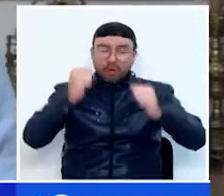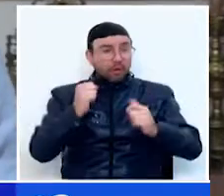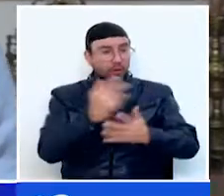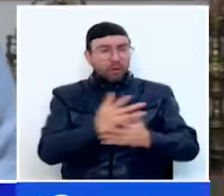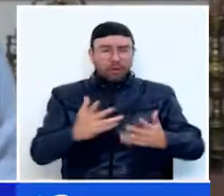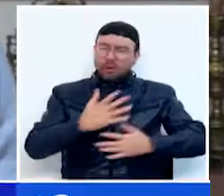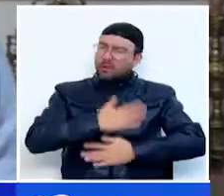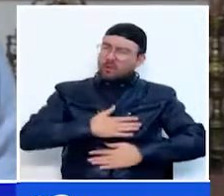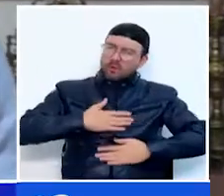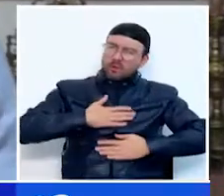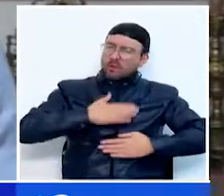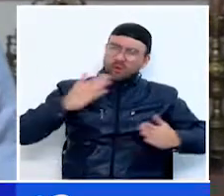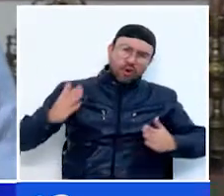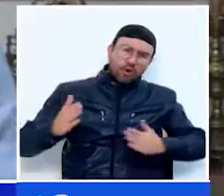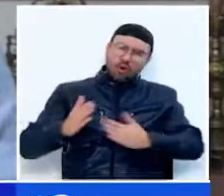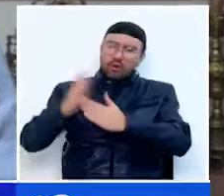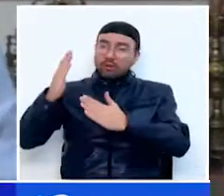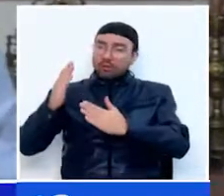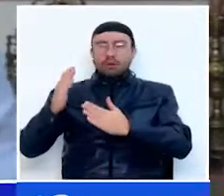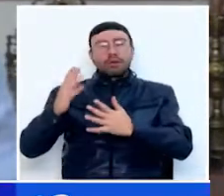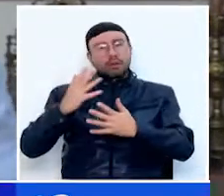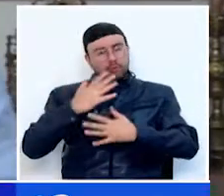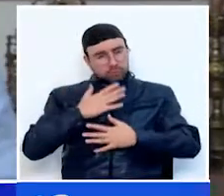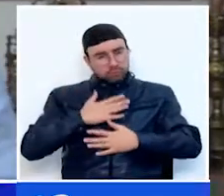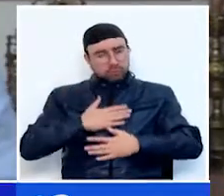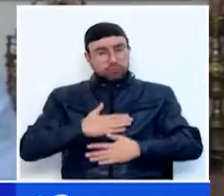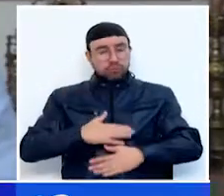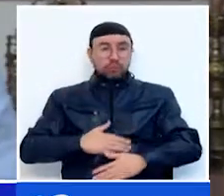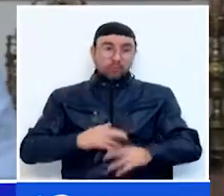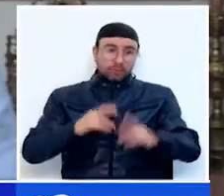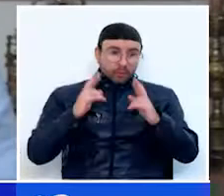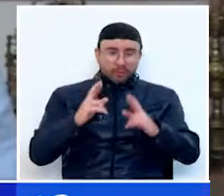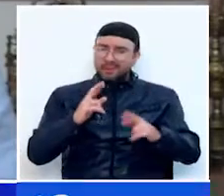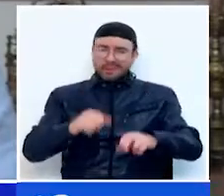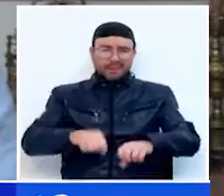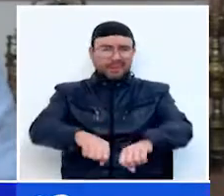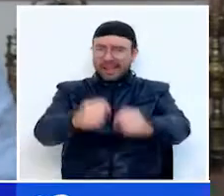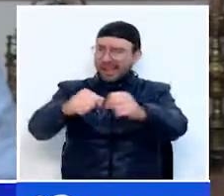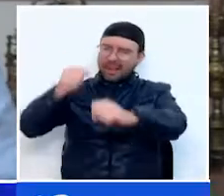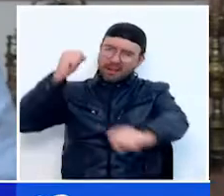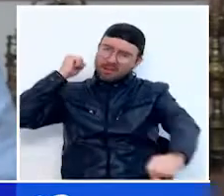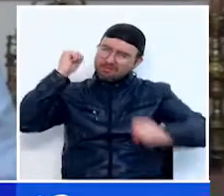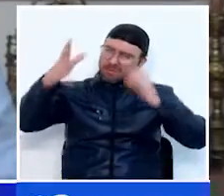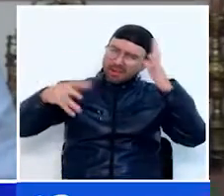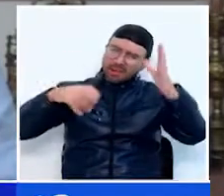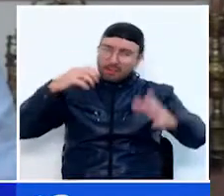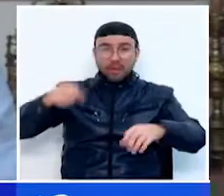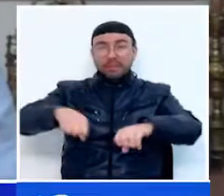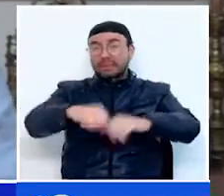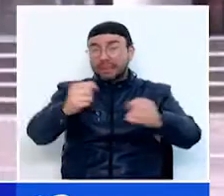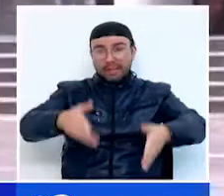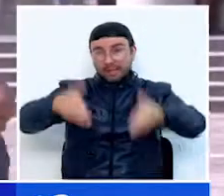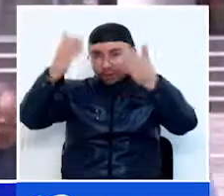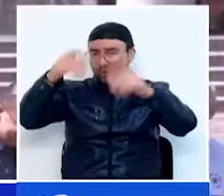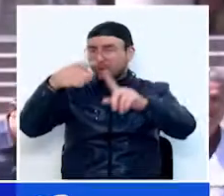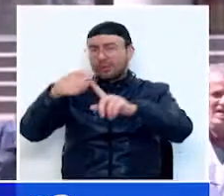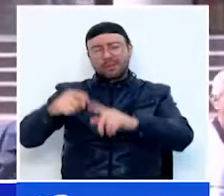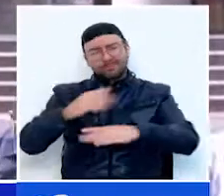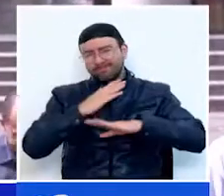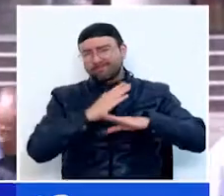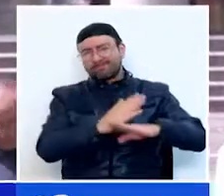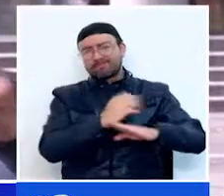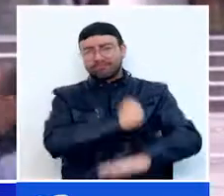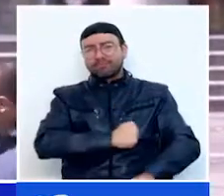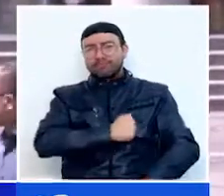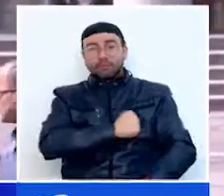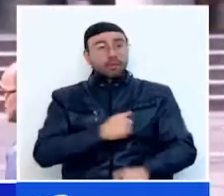estamos sintiendo en este momento no se convirtiera en actos de violencia contra la propiedad pública o privada. Algunas